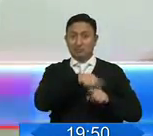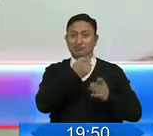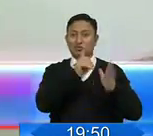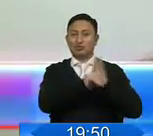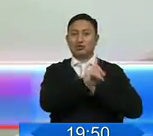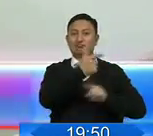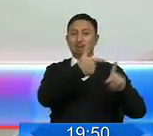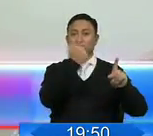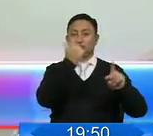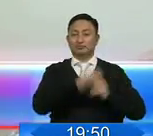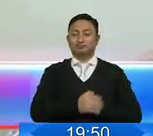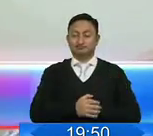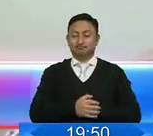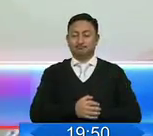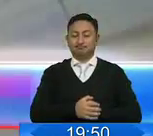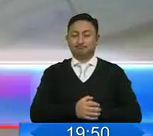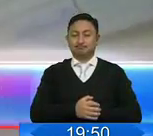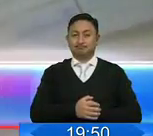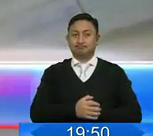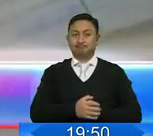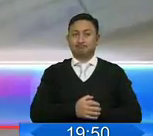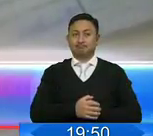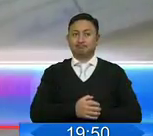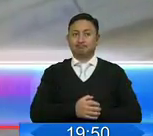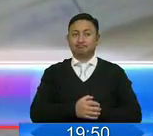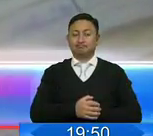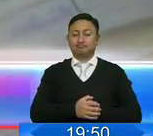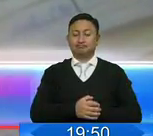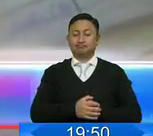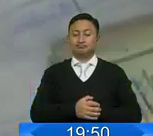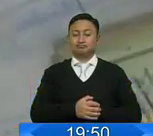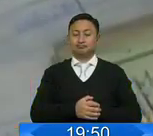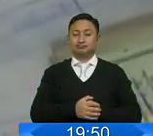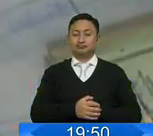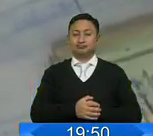órdenes de la autoridad competente. Informó José Morales.